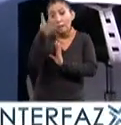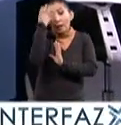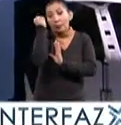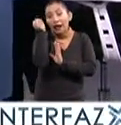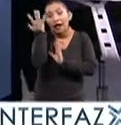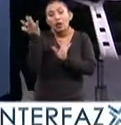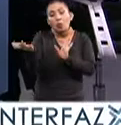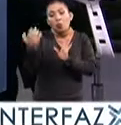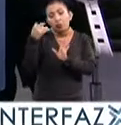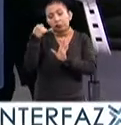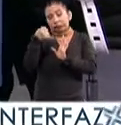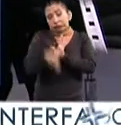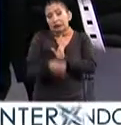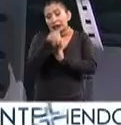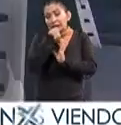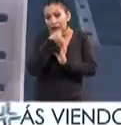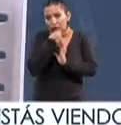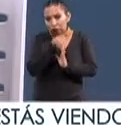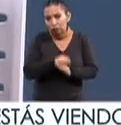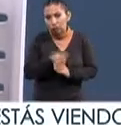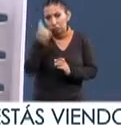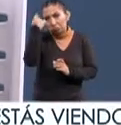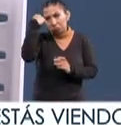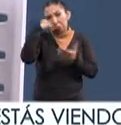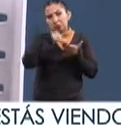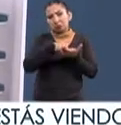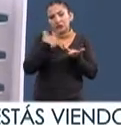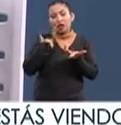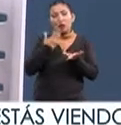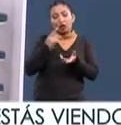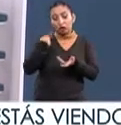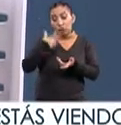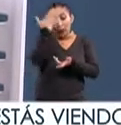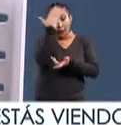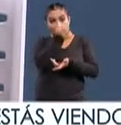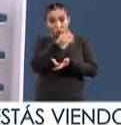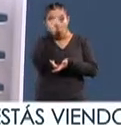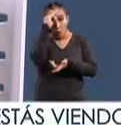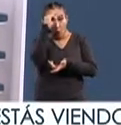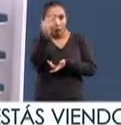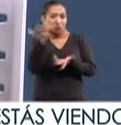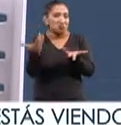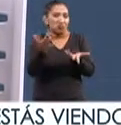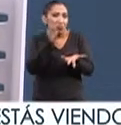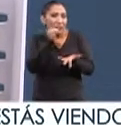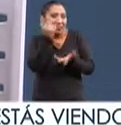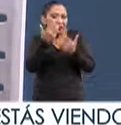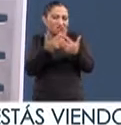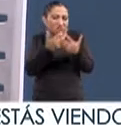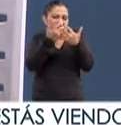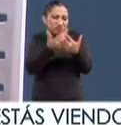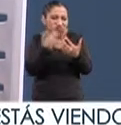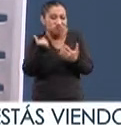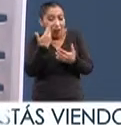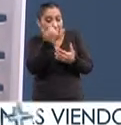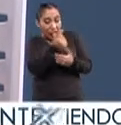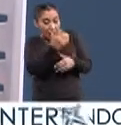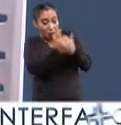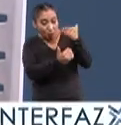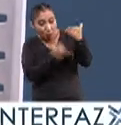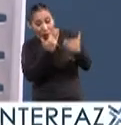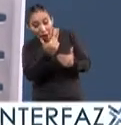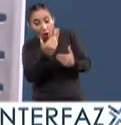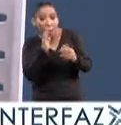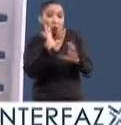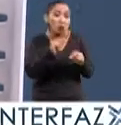aprendizaje intrínsecas del niño, en donde pues interviene su capacidad intelectual, ciertas habilidades que se hayan